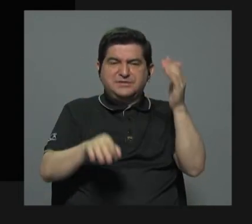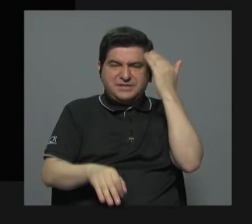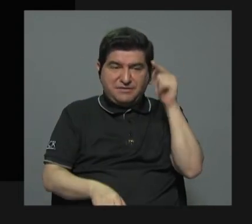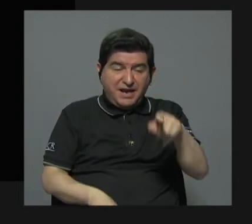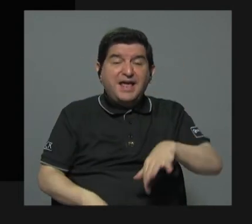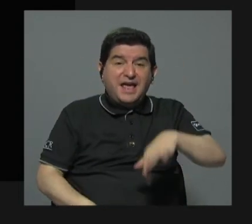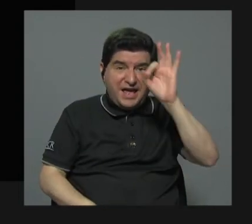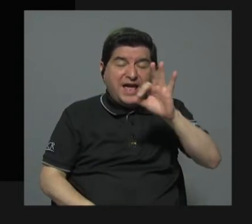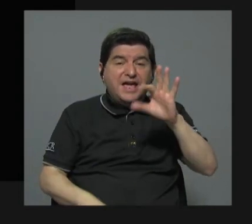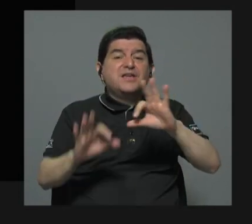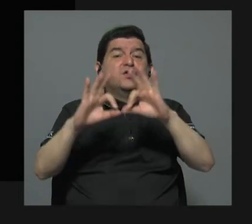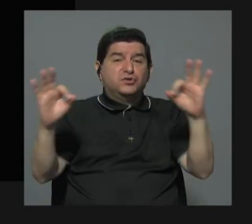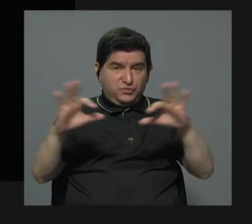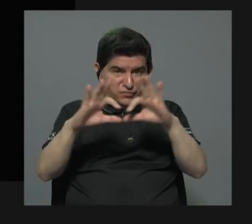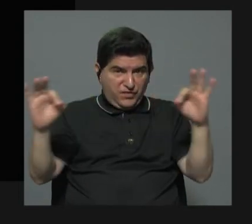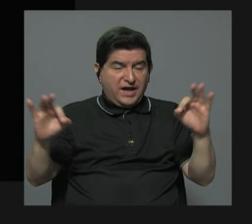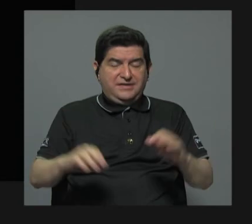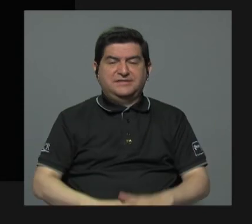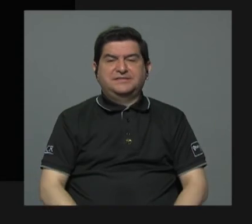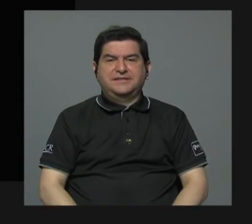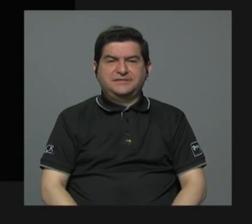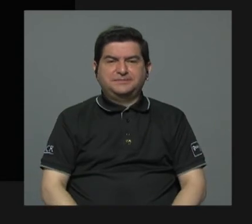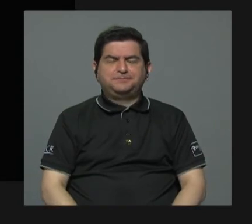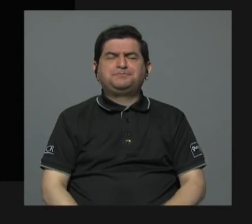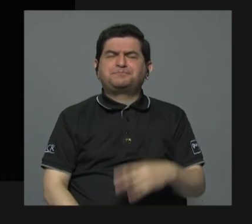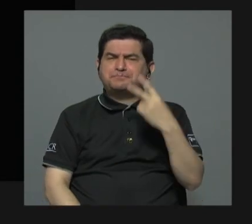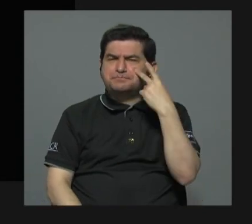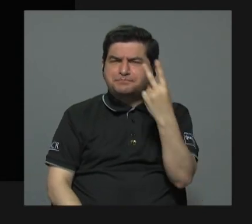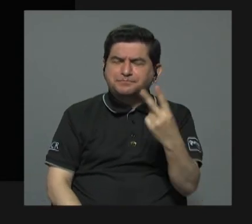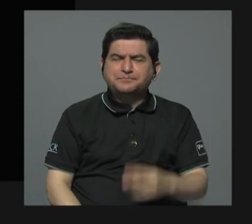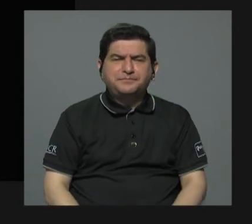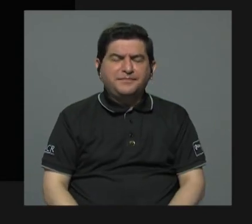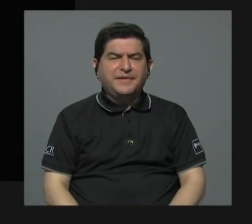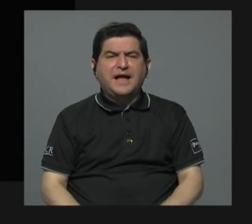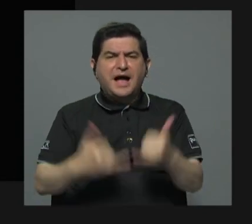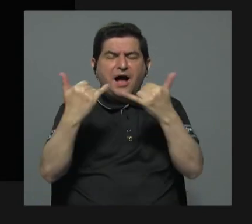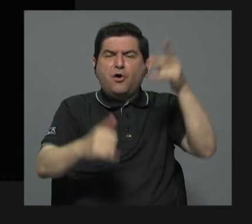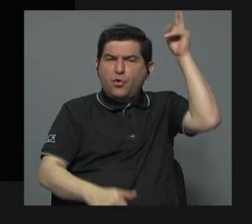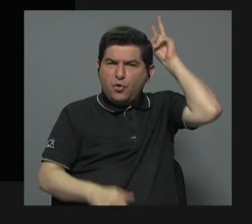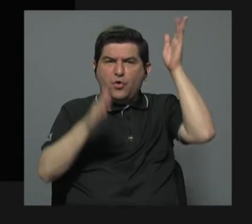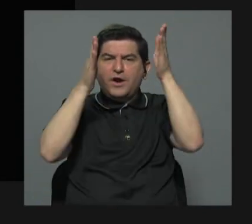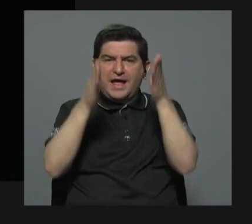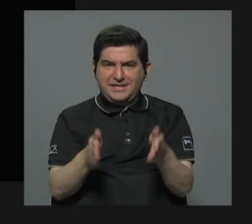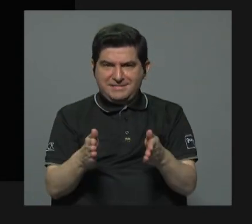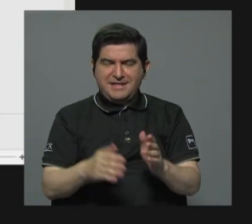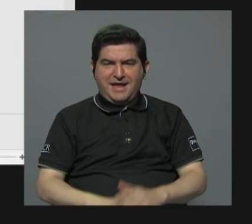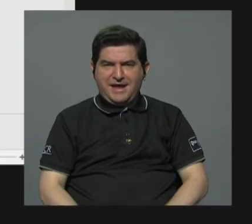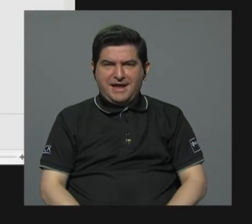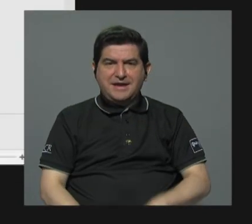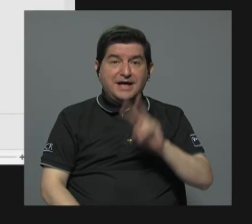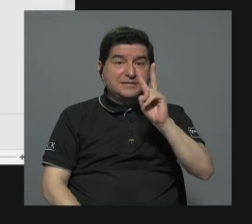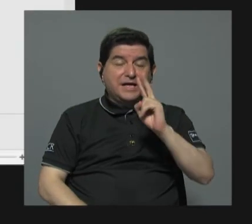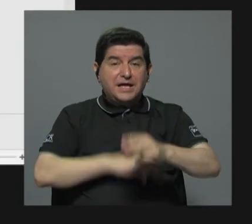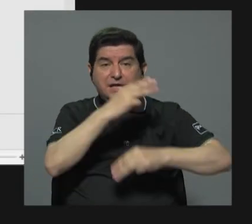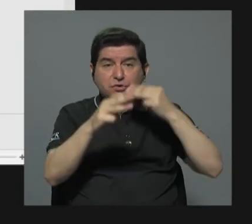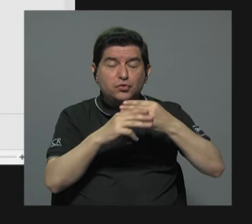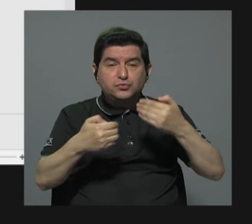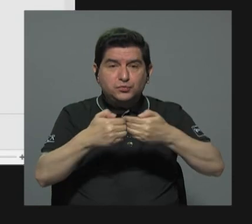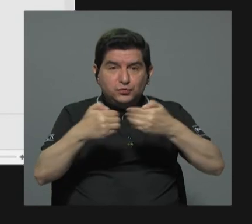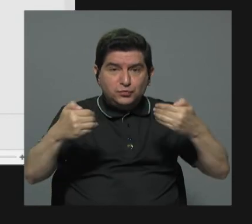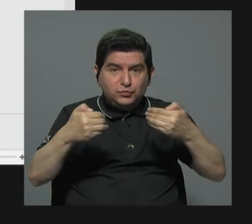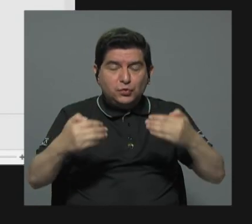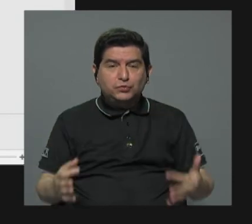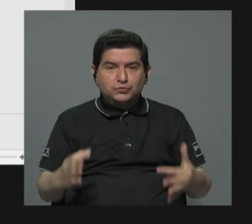elegían también estas frases. Entonces estamos viendo a indígenas entre dos mundos.